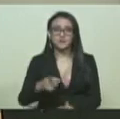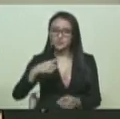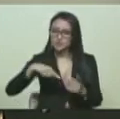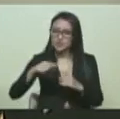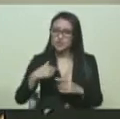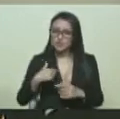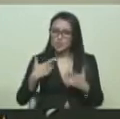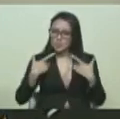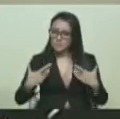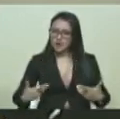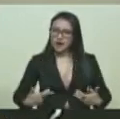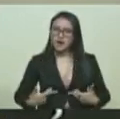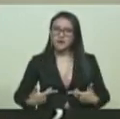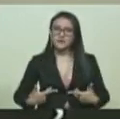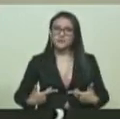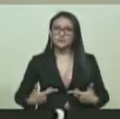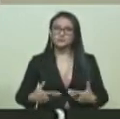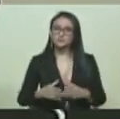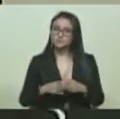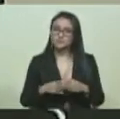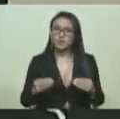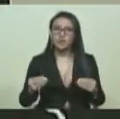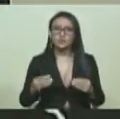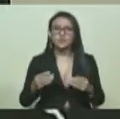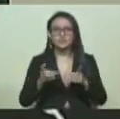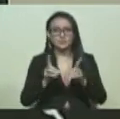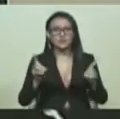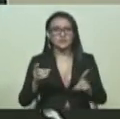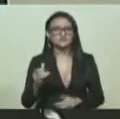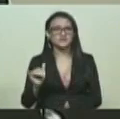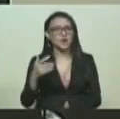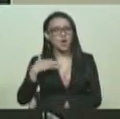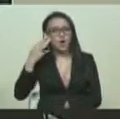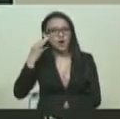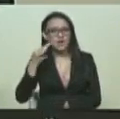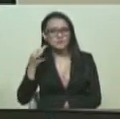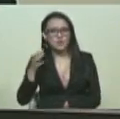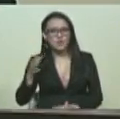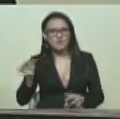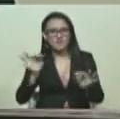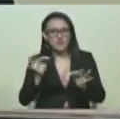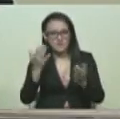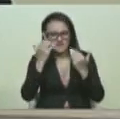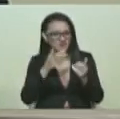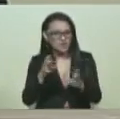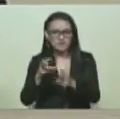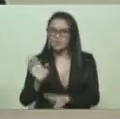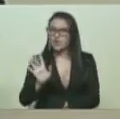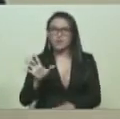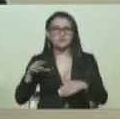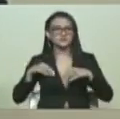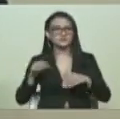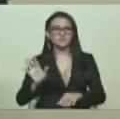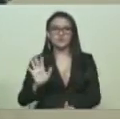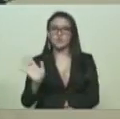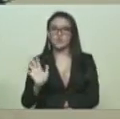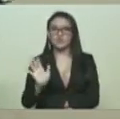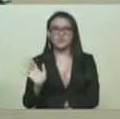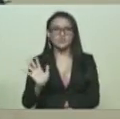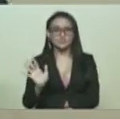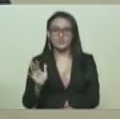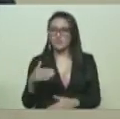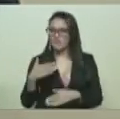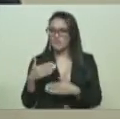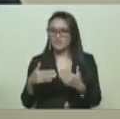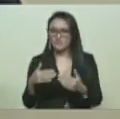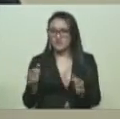humanistas, ante todo, demócratas. No creemos la vía del terrorismo, la vía de la violencia, como un mecanismo